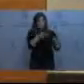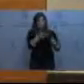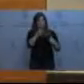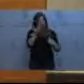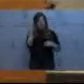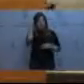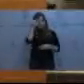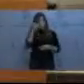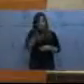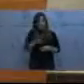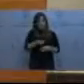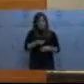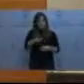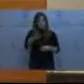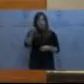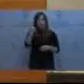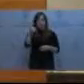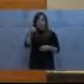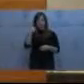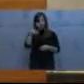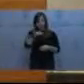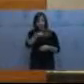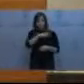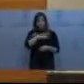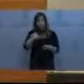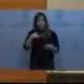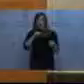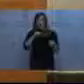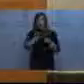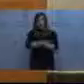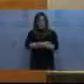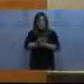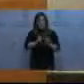señor presidente, introducir cambios en su Gobierno?